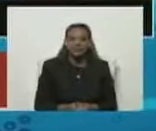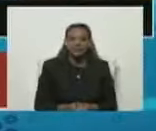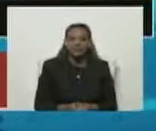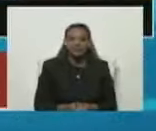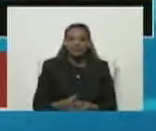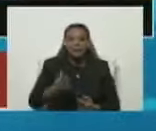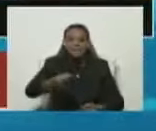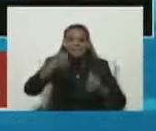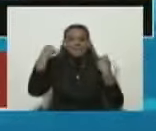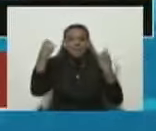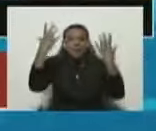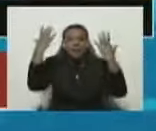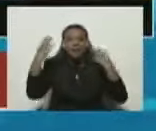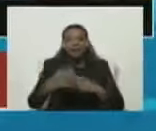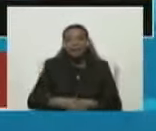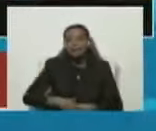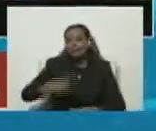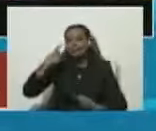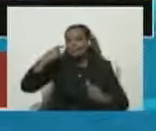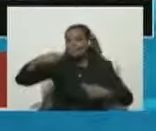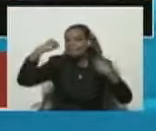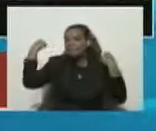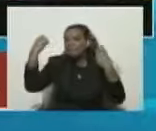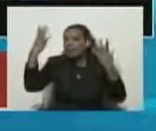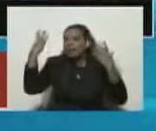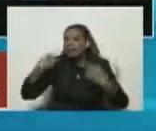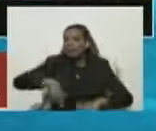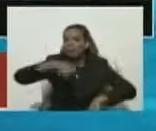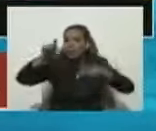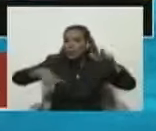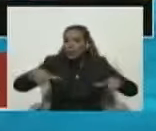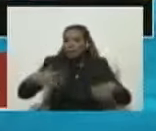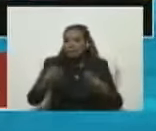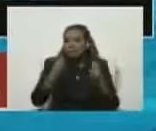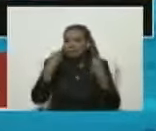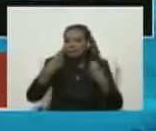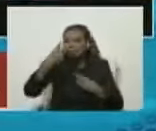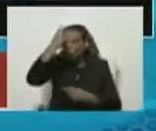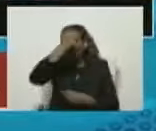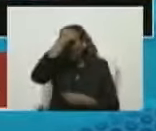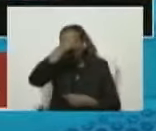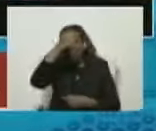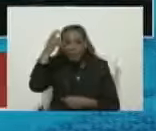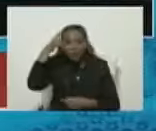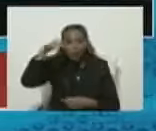¡Pinga gente hoy domingo! ¡Calidad de gente hoy domingo!